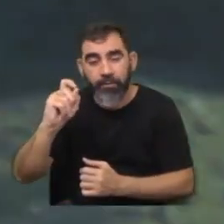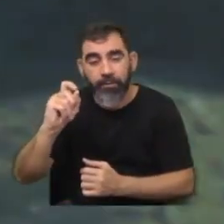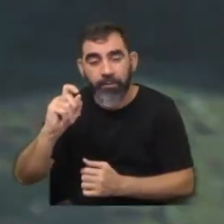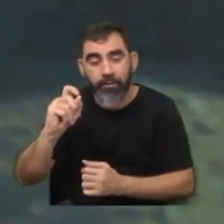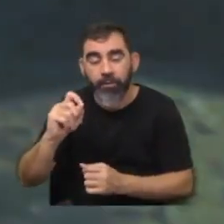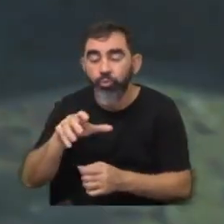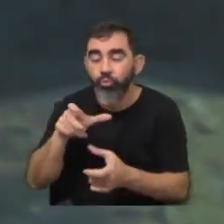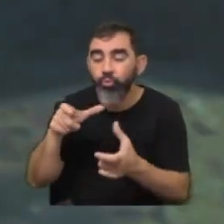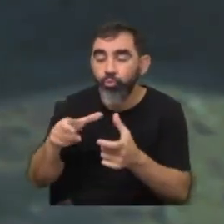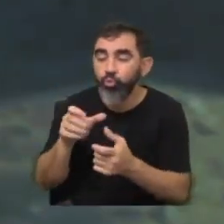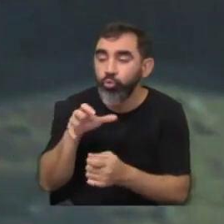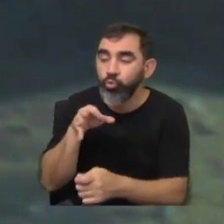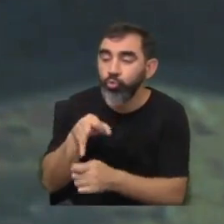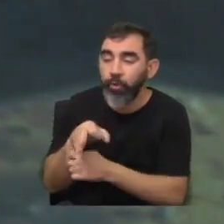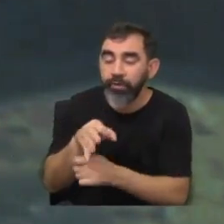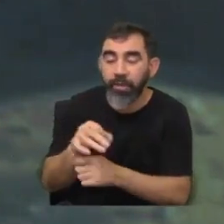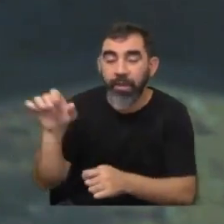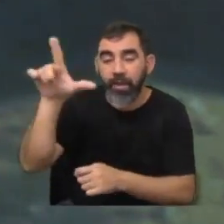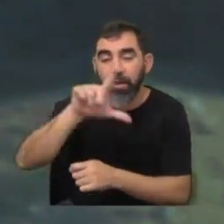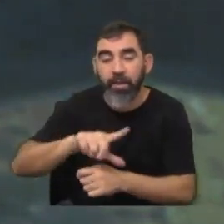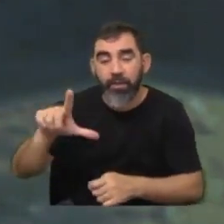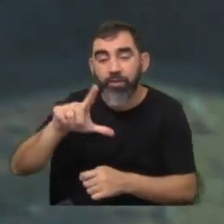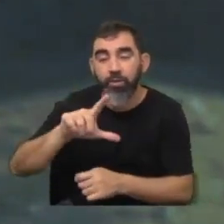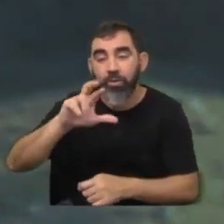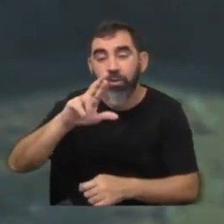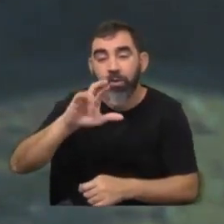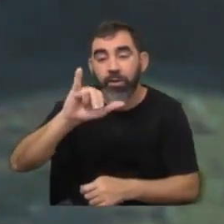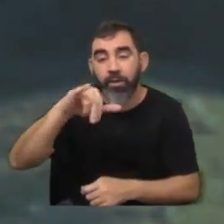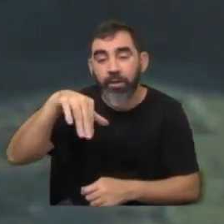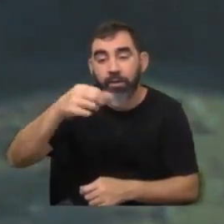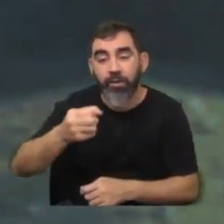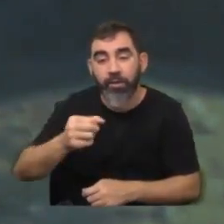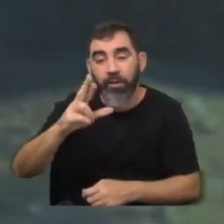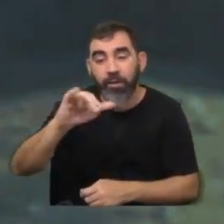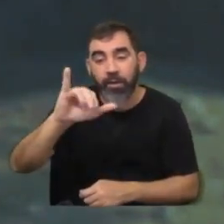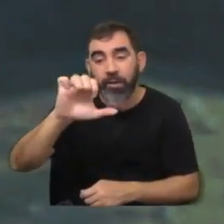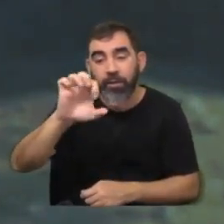deseáramos mucha suerte. Son del Liceo Reina Reyes, que está allá en la zona de